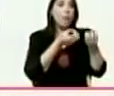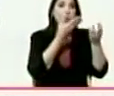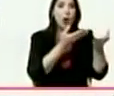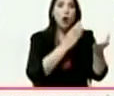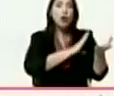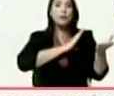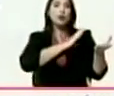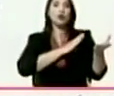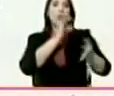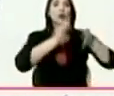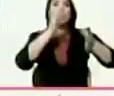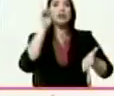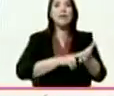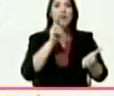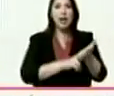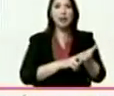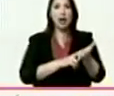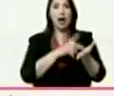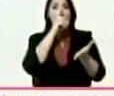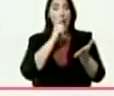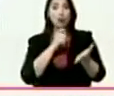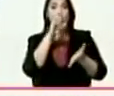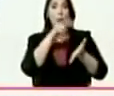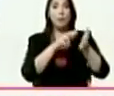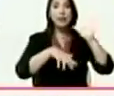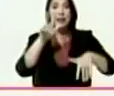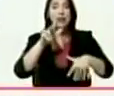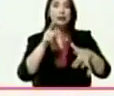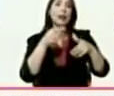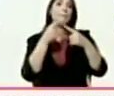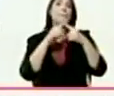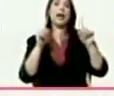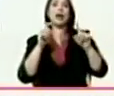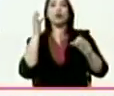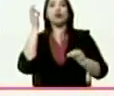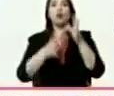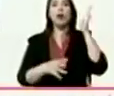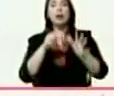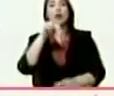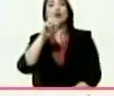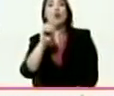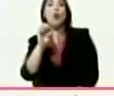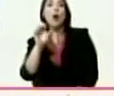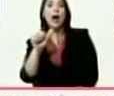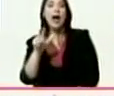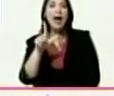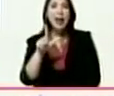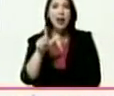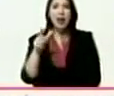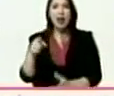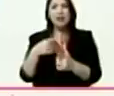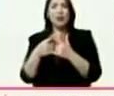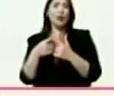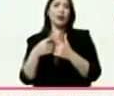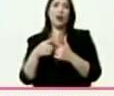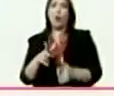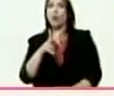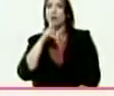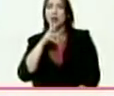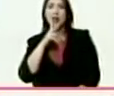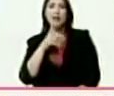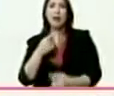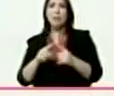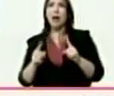Verdad de la época. Pero la suerte de Noel Rodríguez, entre comillas, dentro de su tragedia, para que fuera una